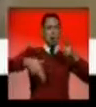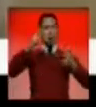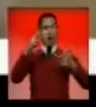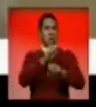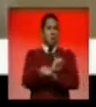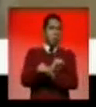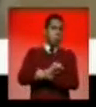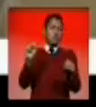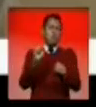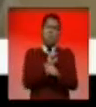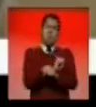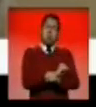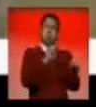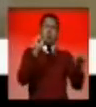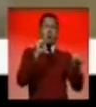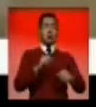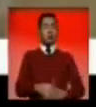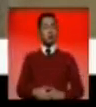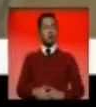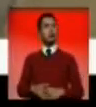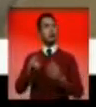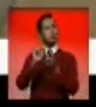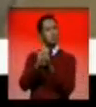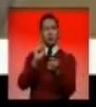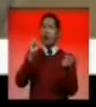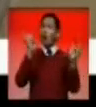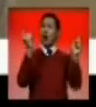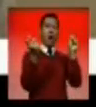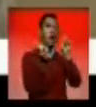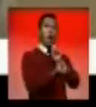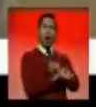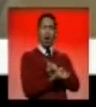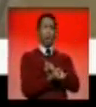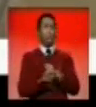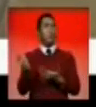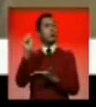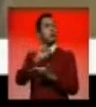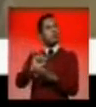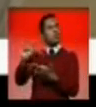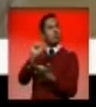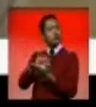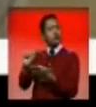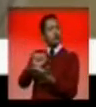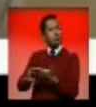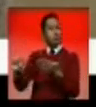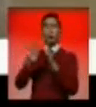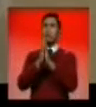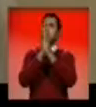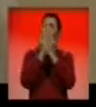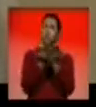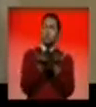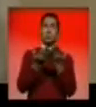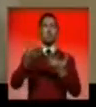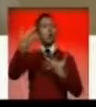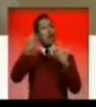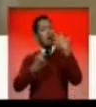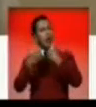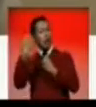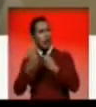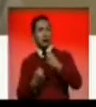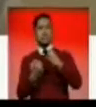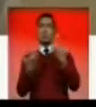pólvora, tienen que transformarse en lápices, en cuadernos, en leche para nuestra